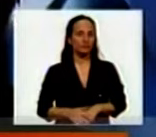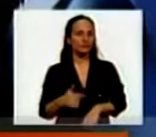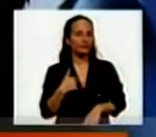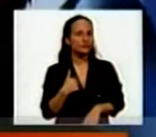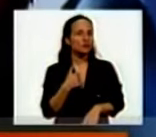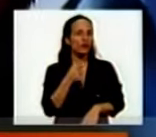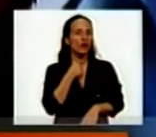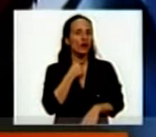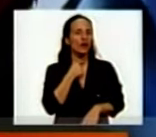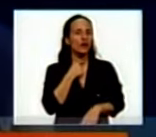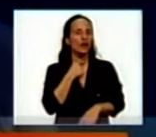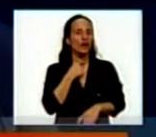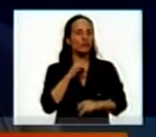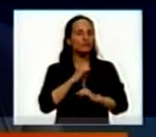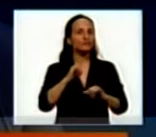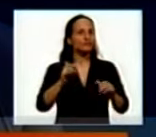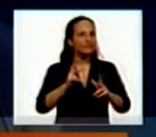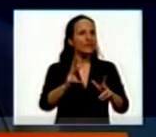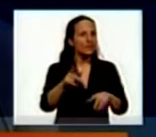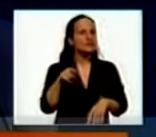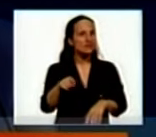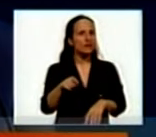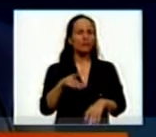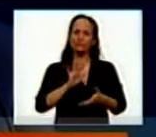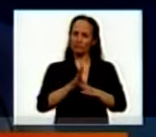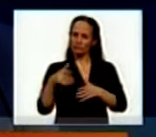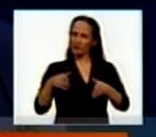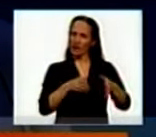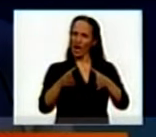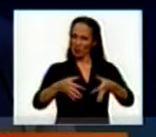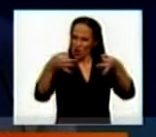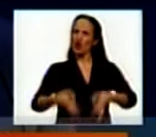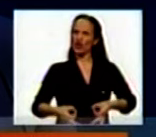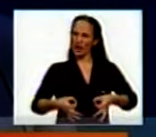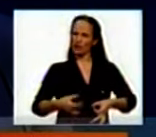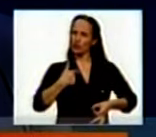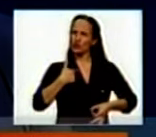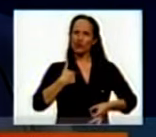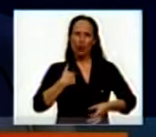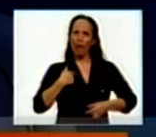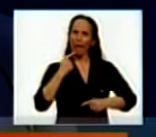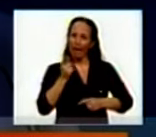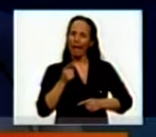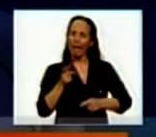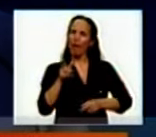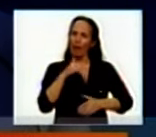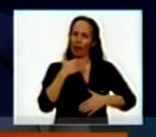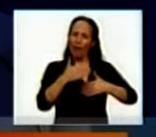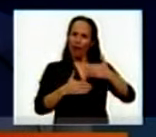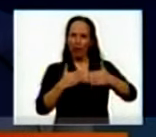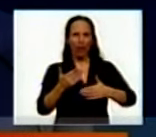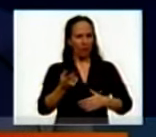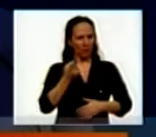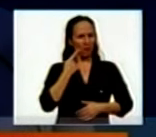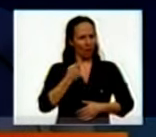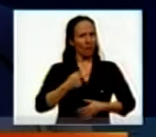Quiero también decir que vamos por el camino correcto, que cada día estoy más convencido que vamos